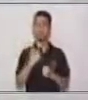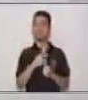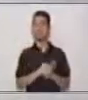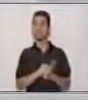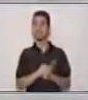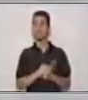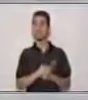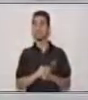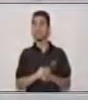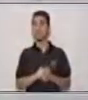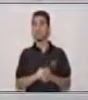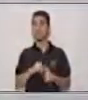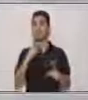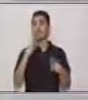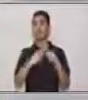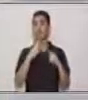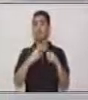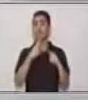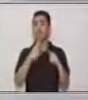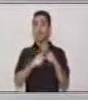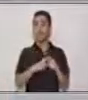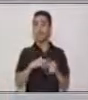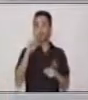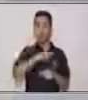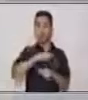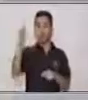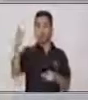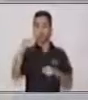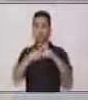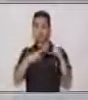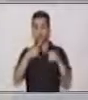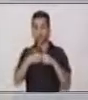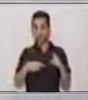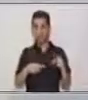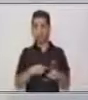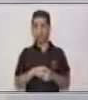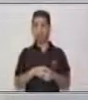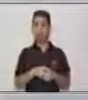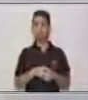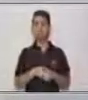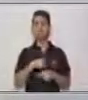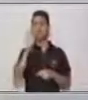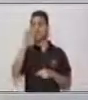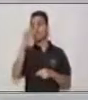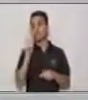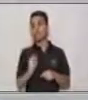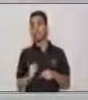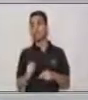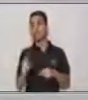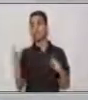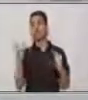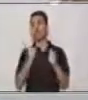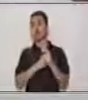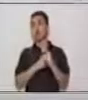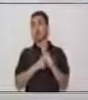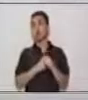caso sería multiplicar los dos medios de la proporción y dividirlo